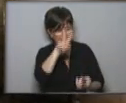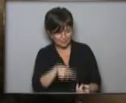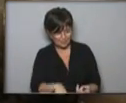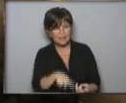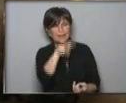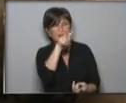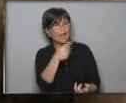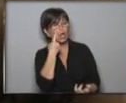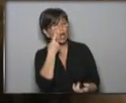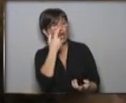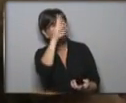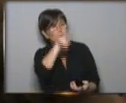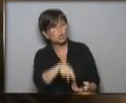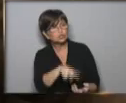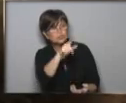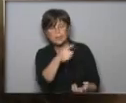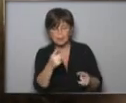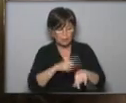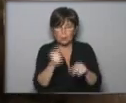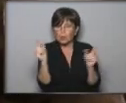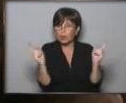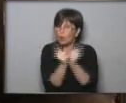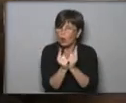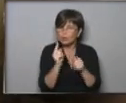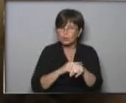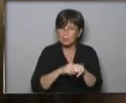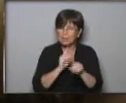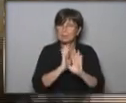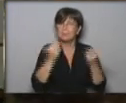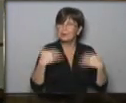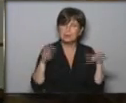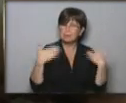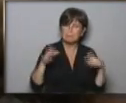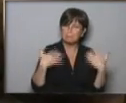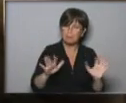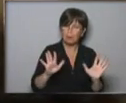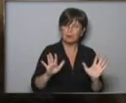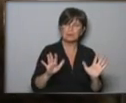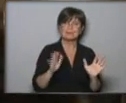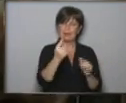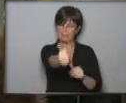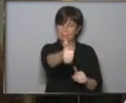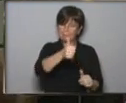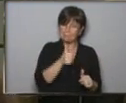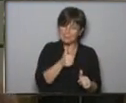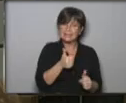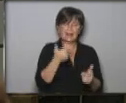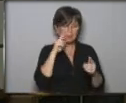tratando de conocer en ese breve momento en profundidad a las personas que se le